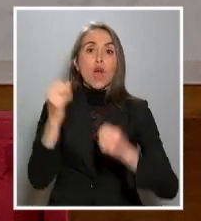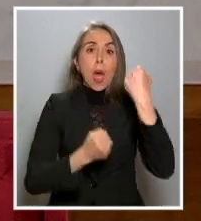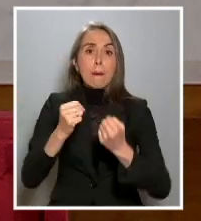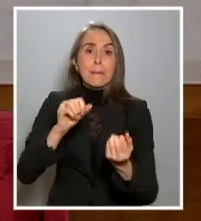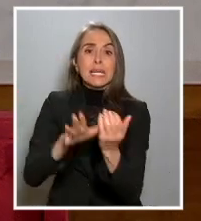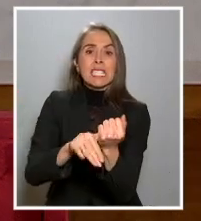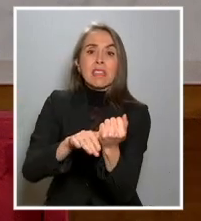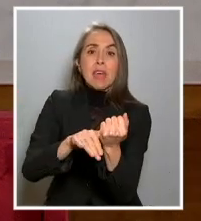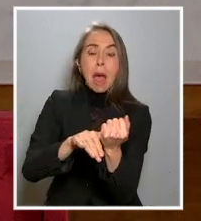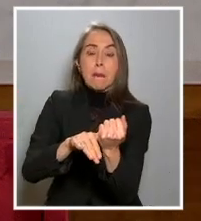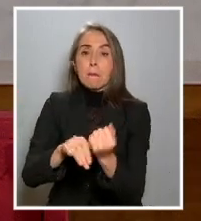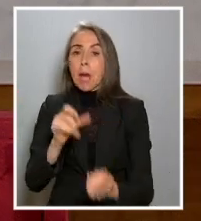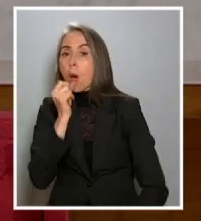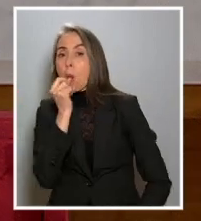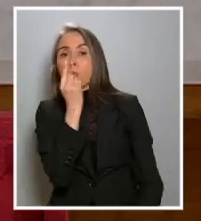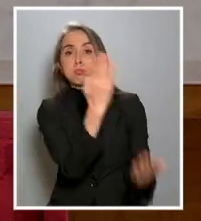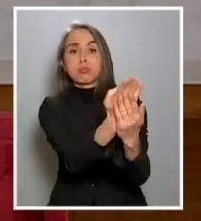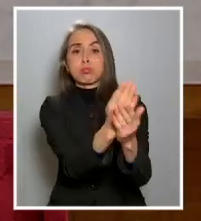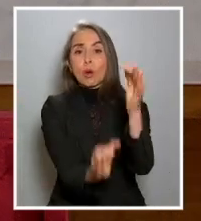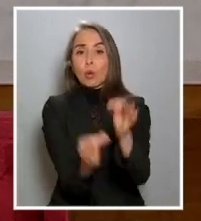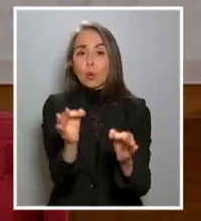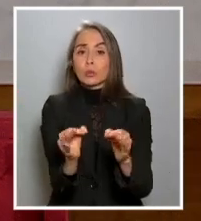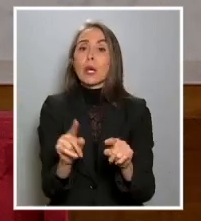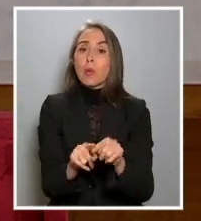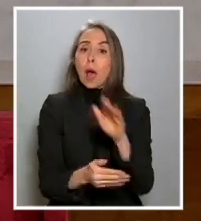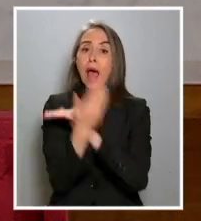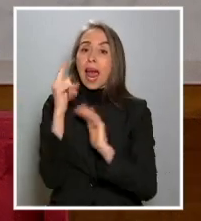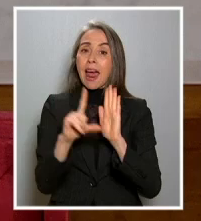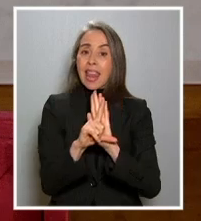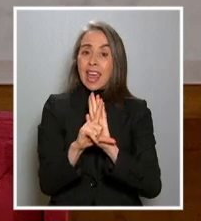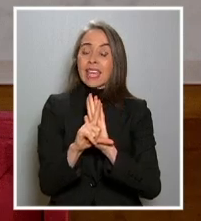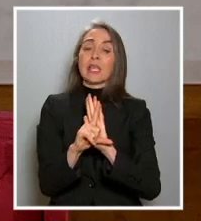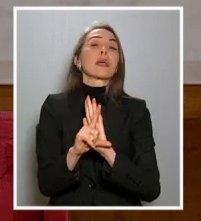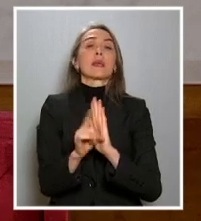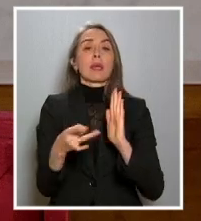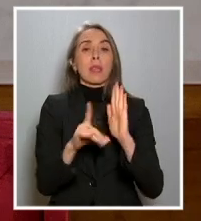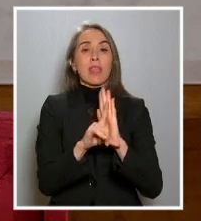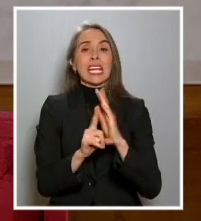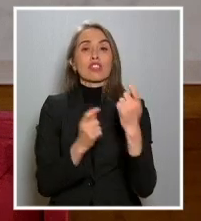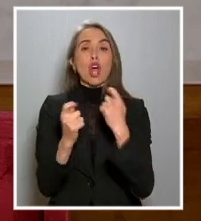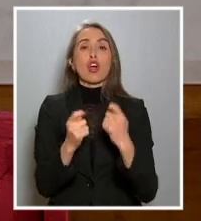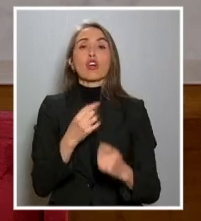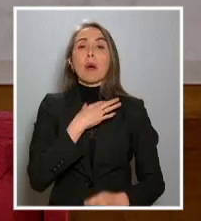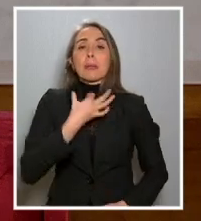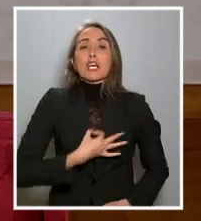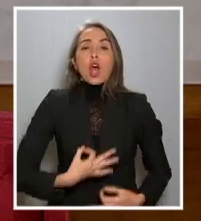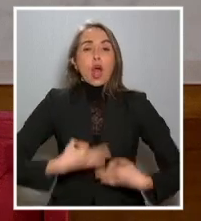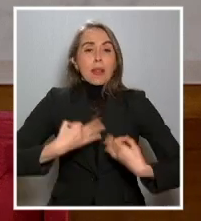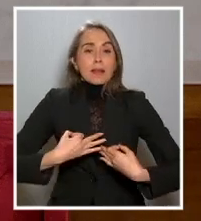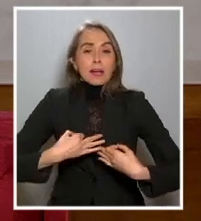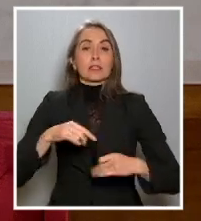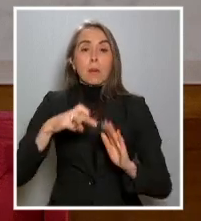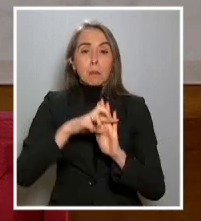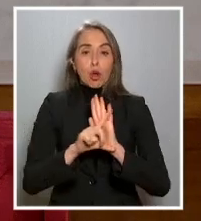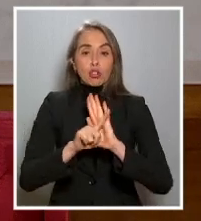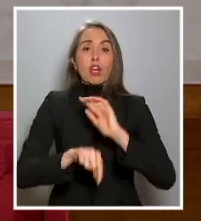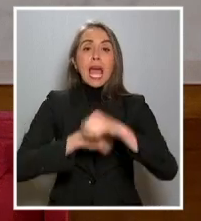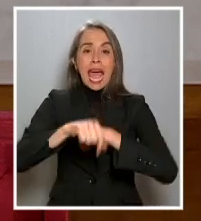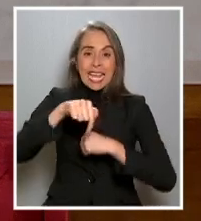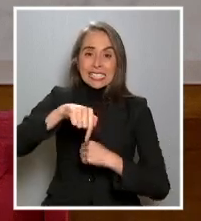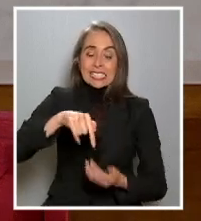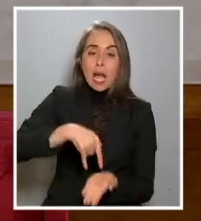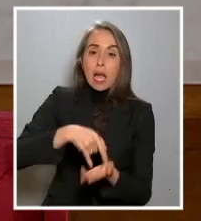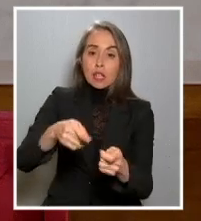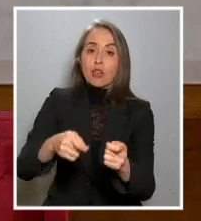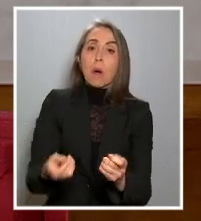justicia. Y tal como hicimos con la Ley de Delitos Económicos de Cuello y Corbata, este año ingresaremos un proyecto de ley para aumentar las